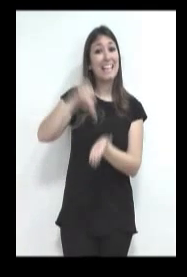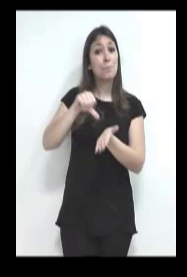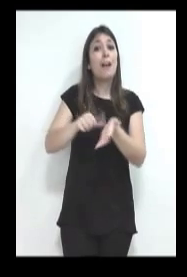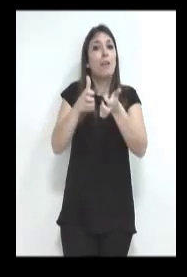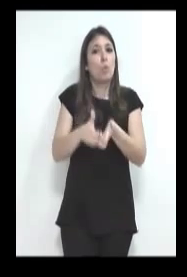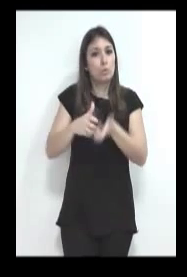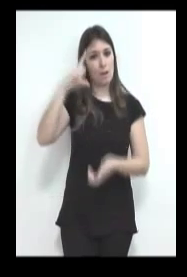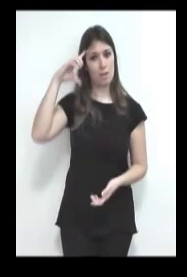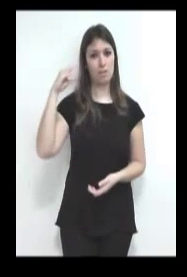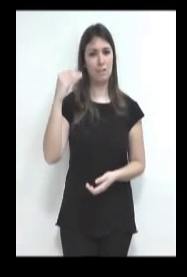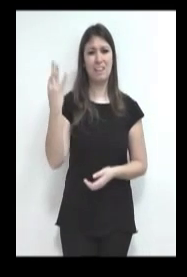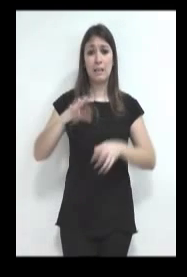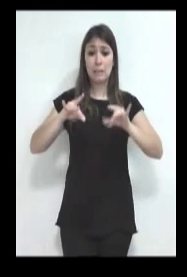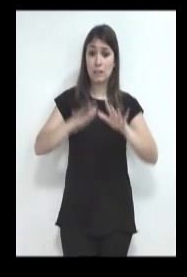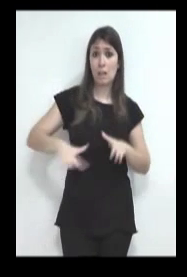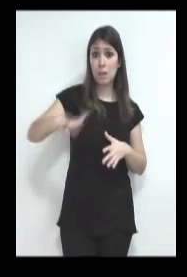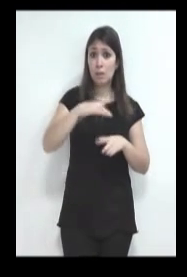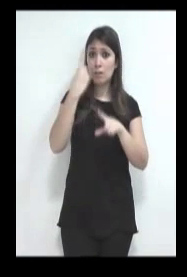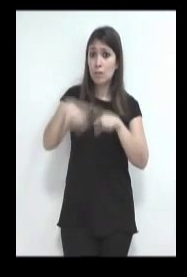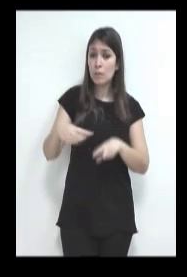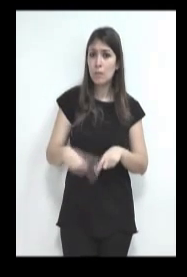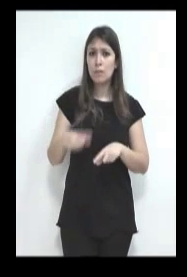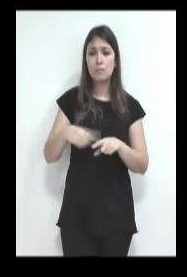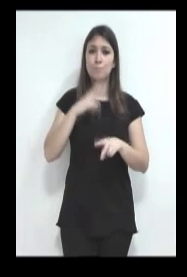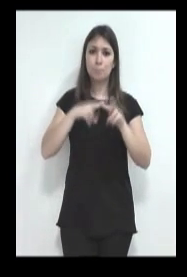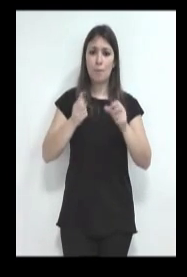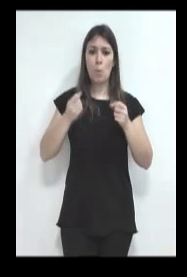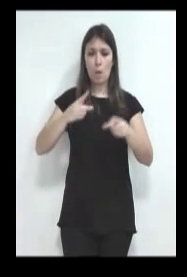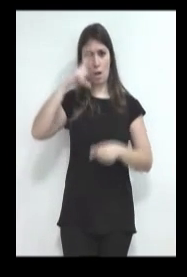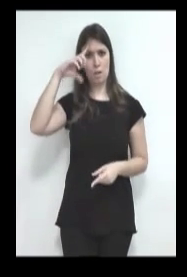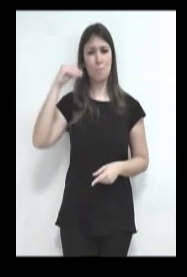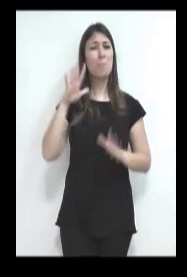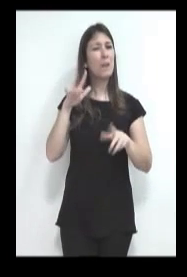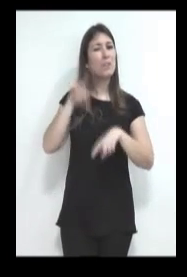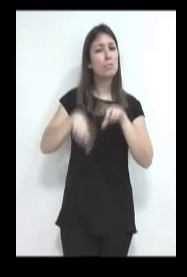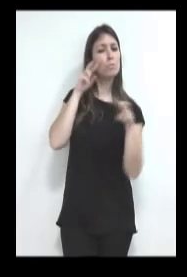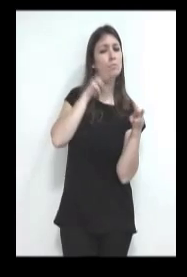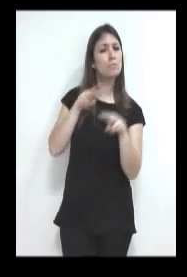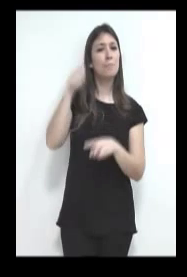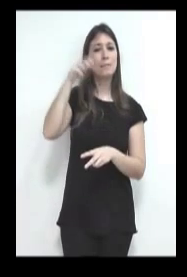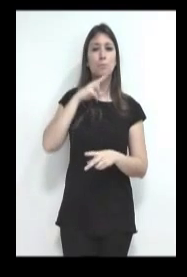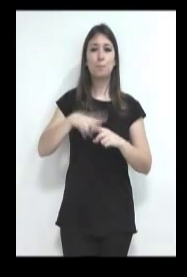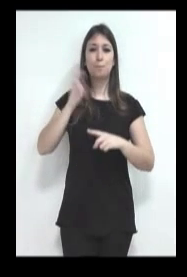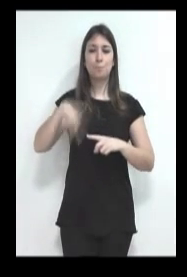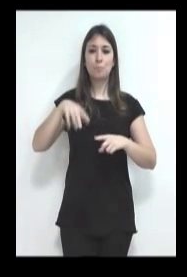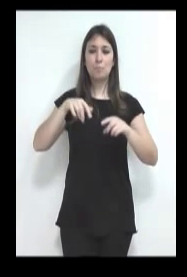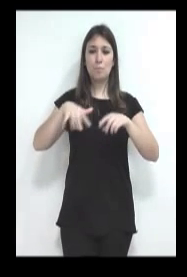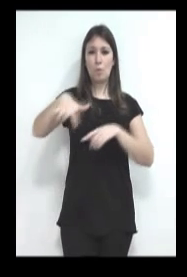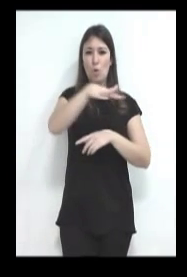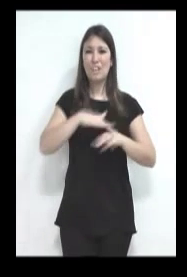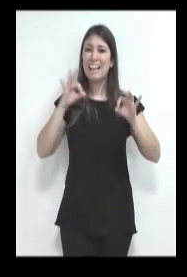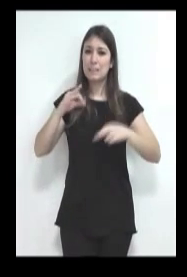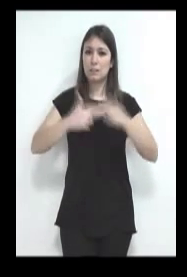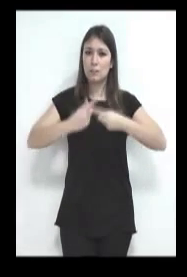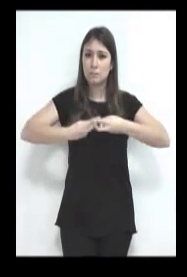Industrial Cities. Son territorios también inteligentes, pero desde una perspectiva más de parques tecnológicos y entornos